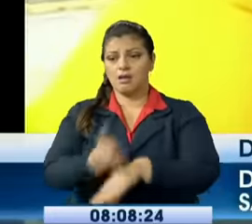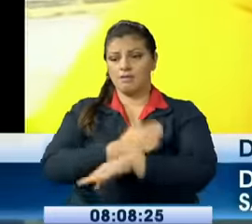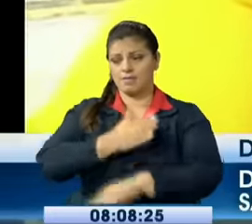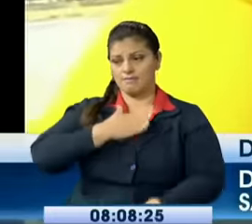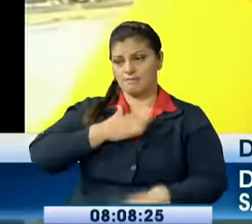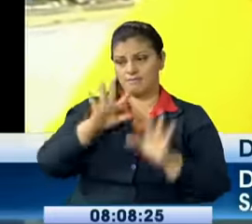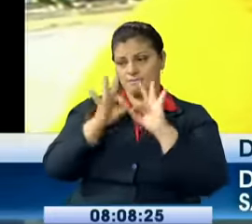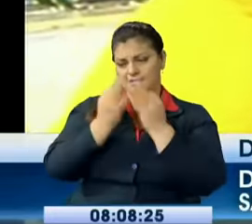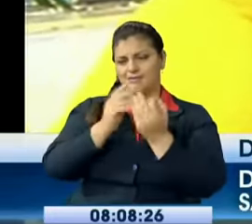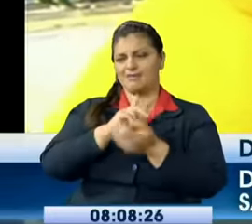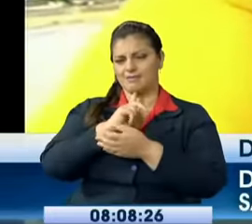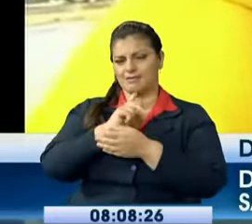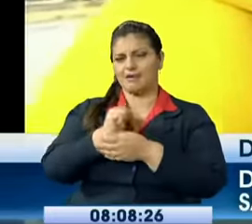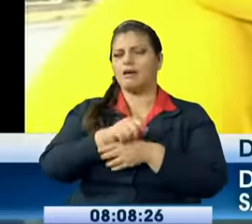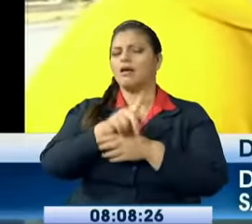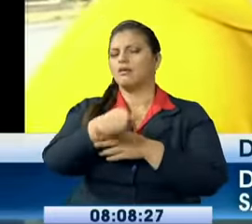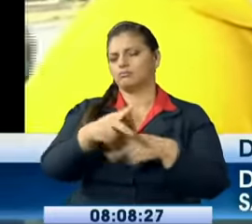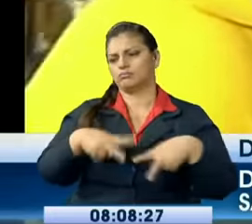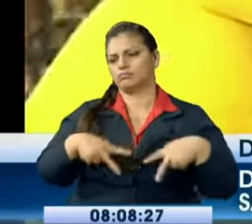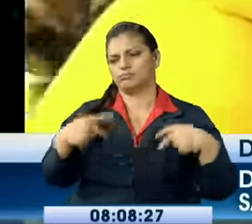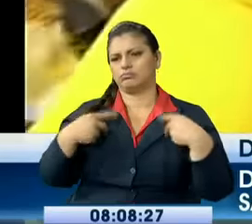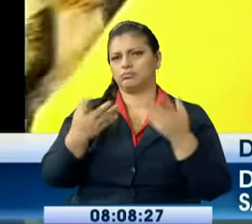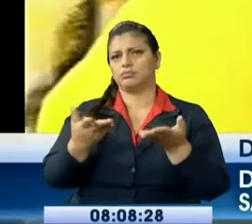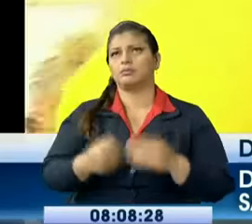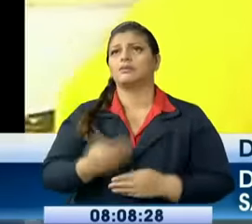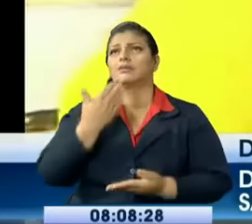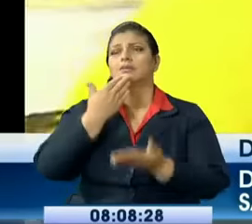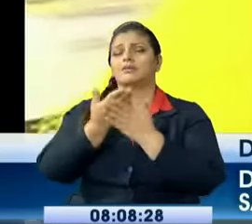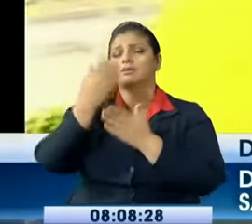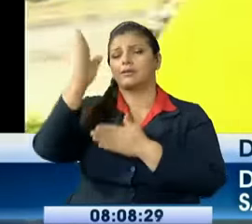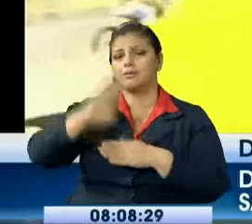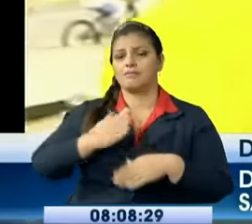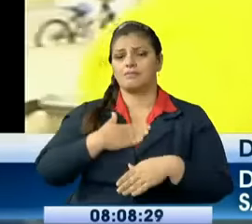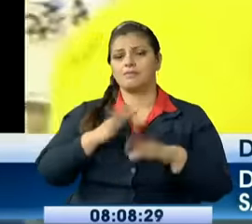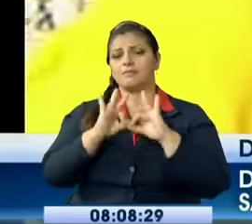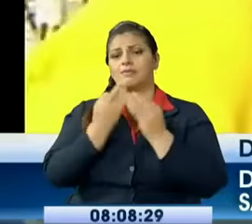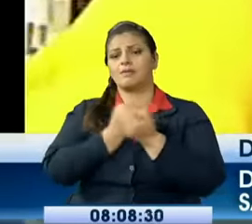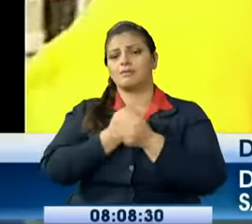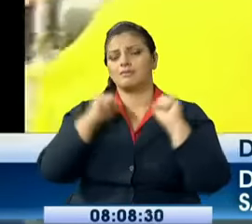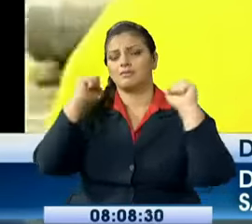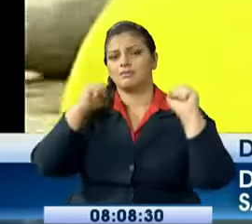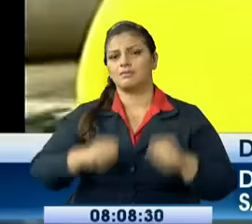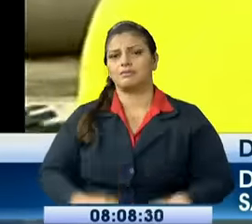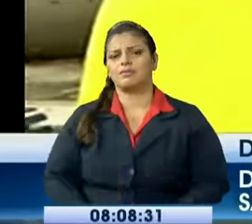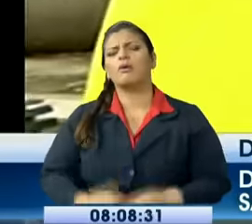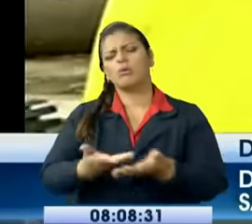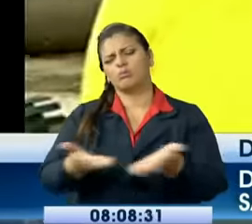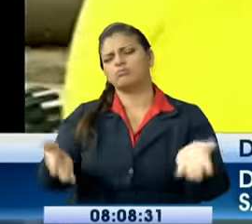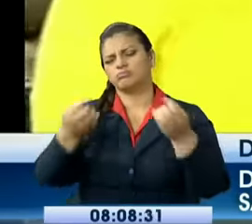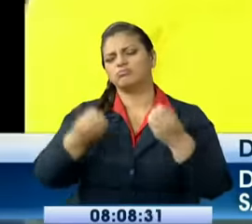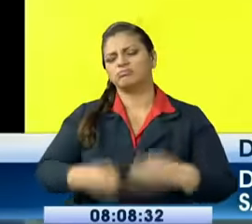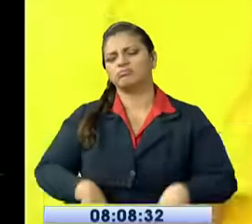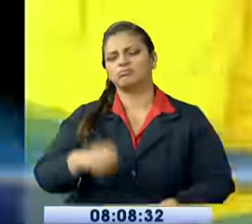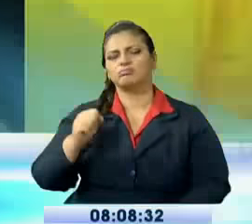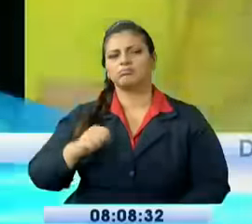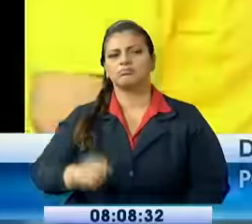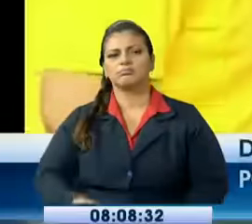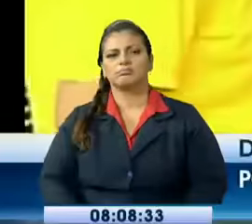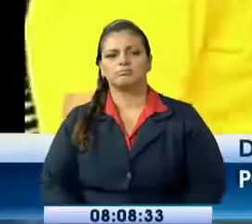Gracias a Dios, solo daños materiales y familiares no. ¿Qué se espera al poder ingresar allá, encontrar de pronto algo intacto